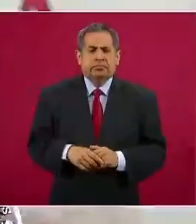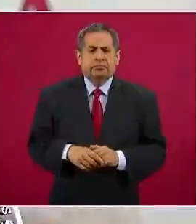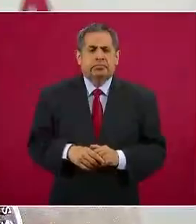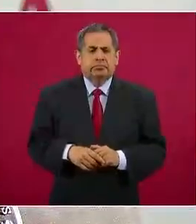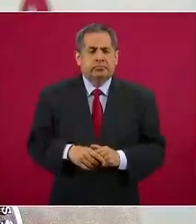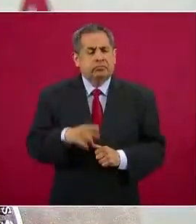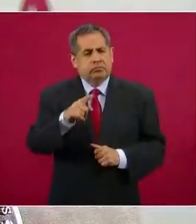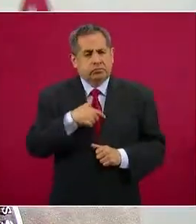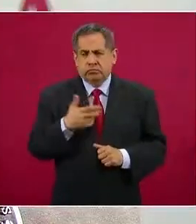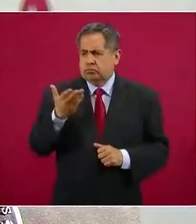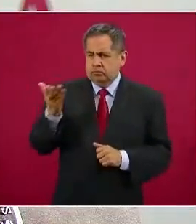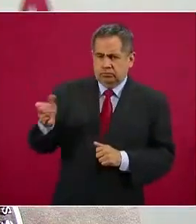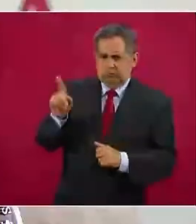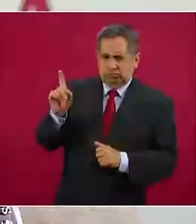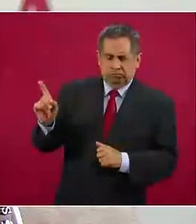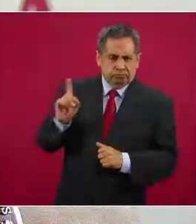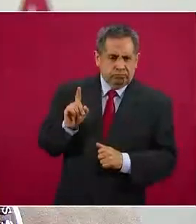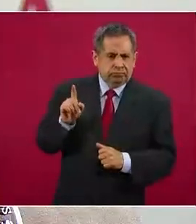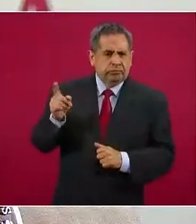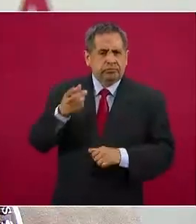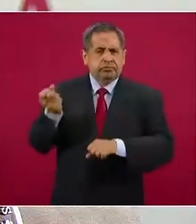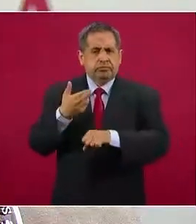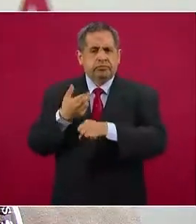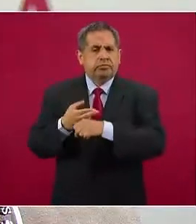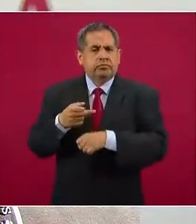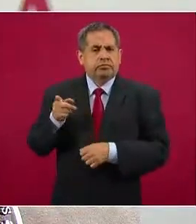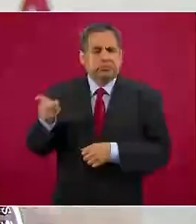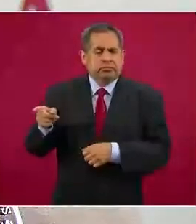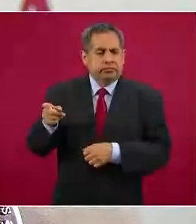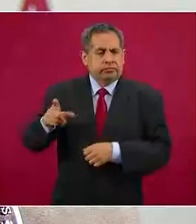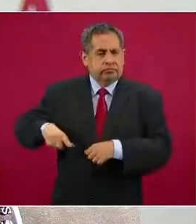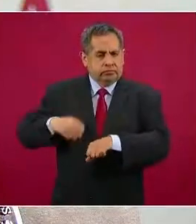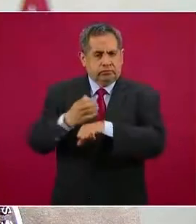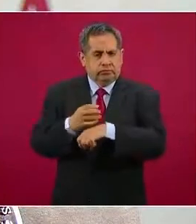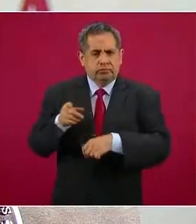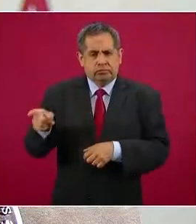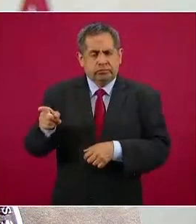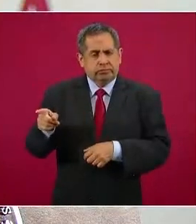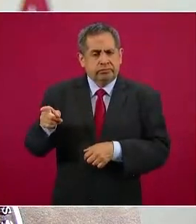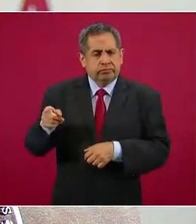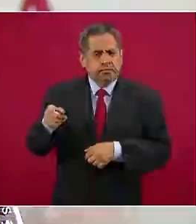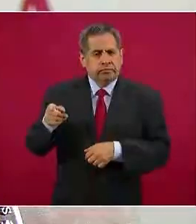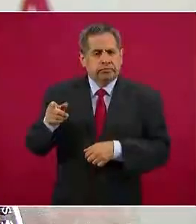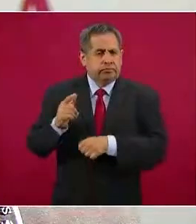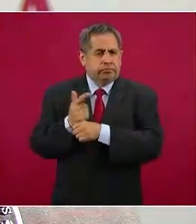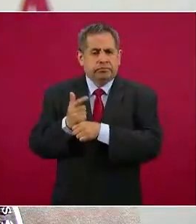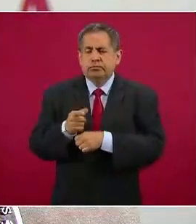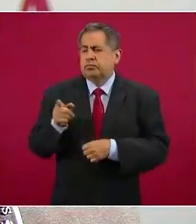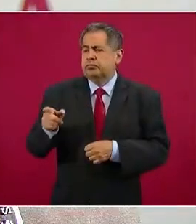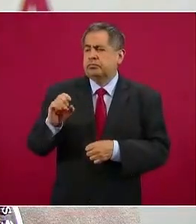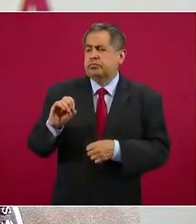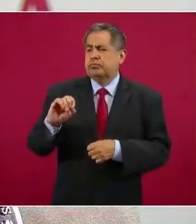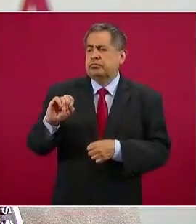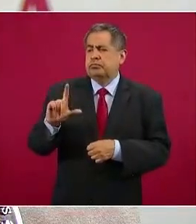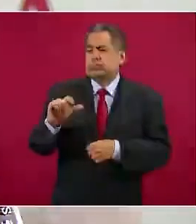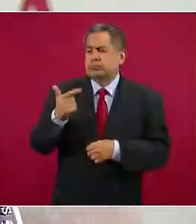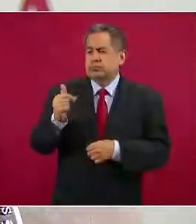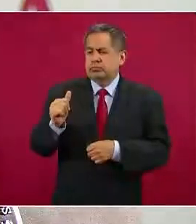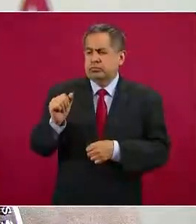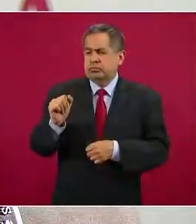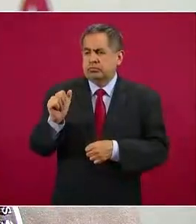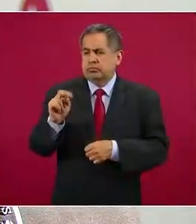Le voy a pedir a la secretaria de Gobernación, a la licenciada Olga Sánchez Cordero,